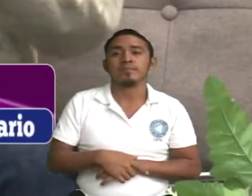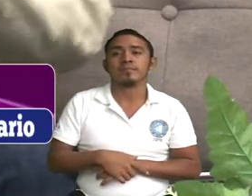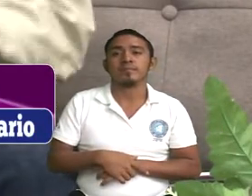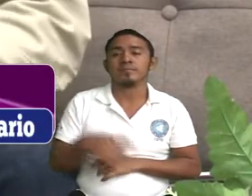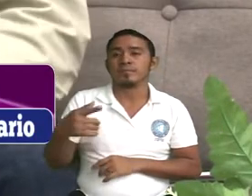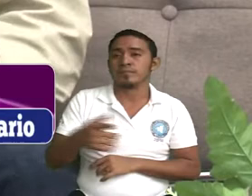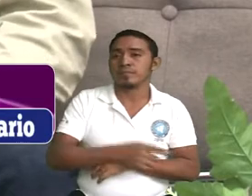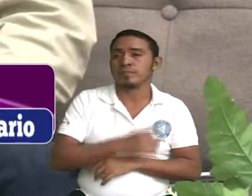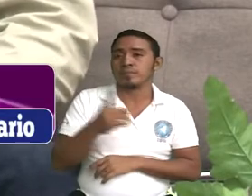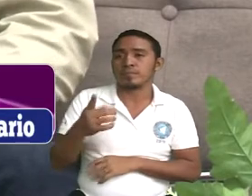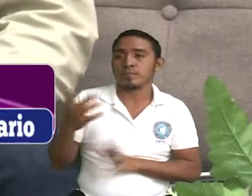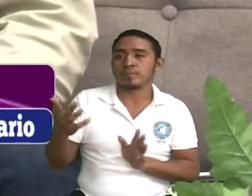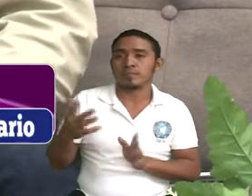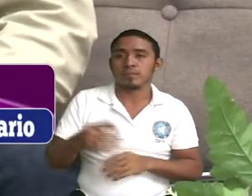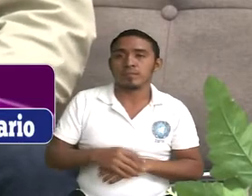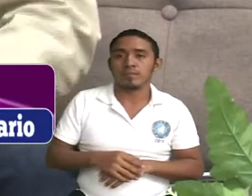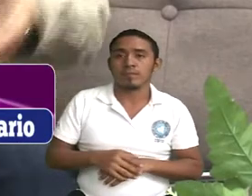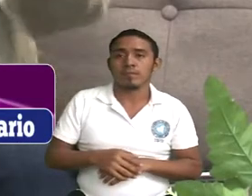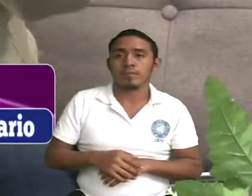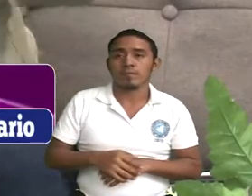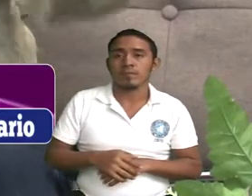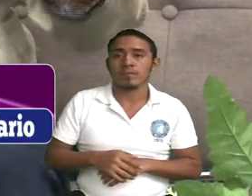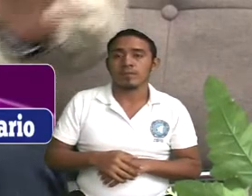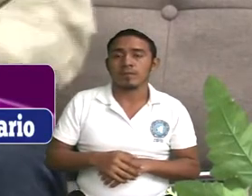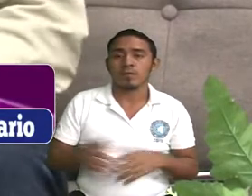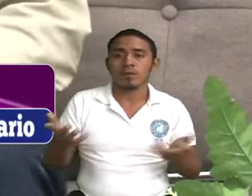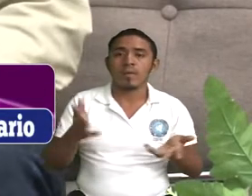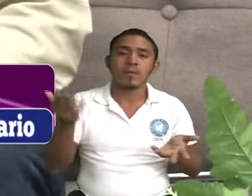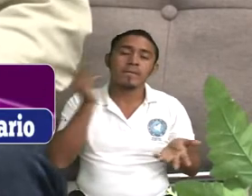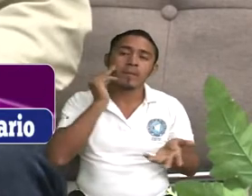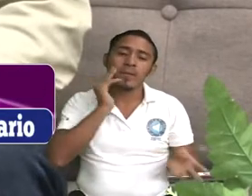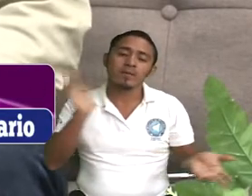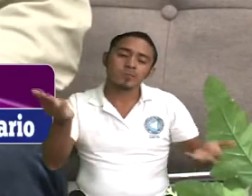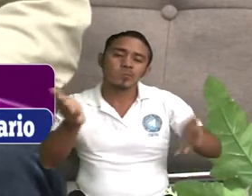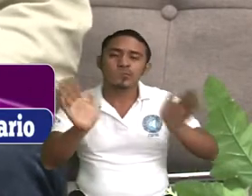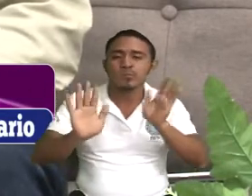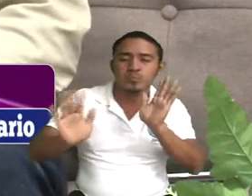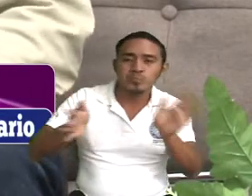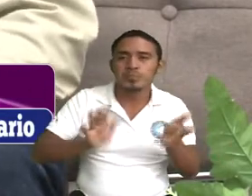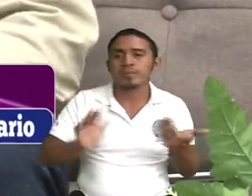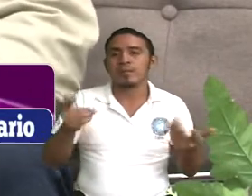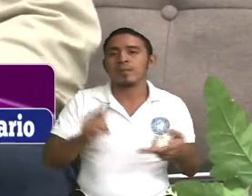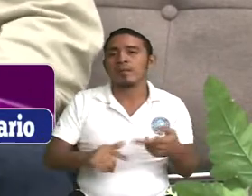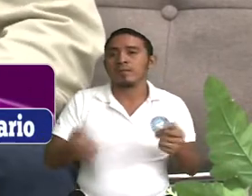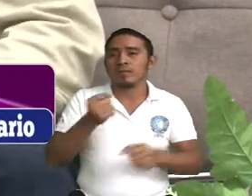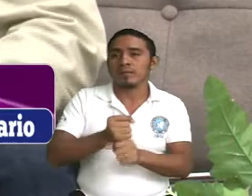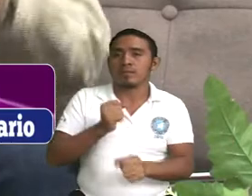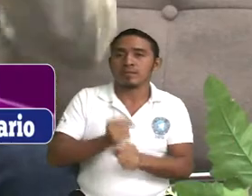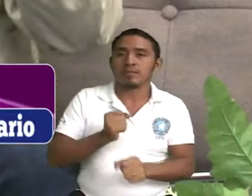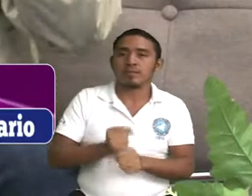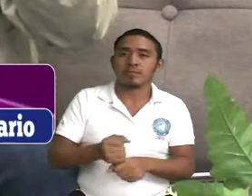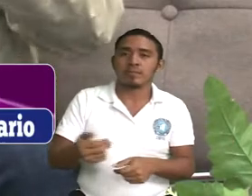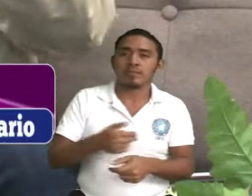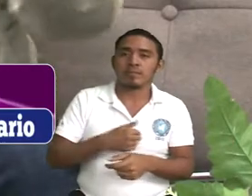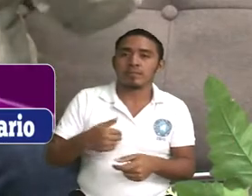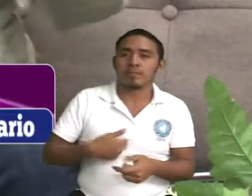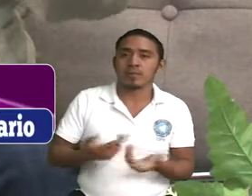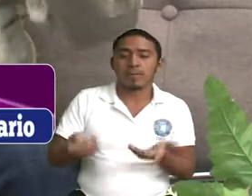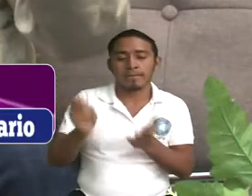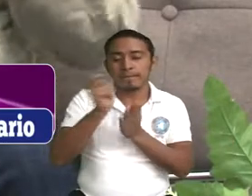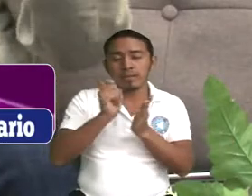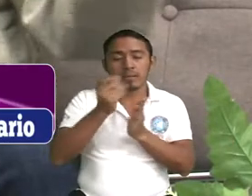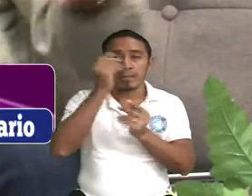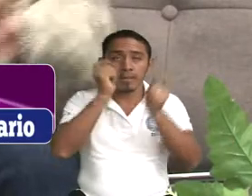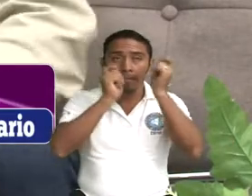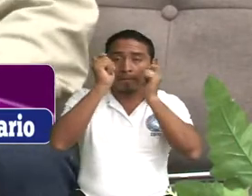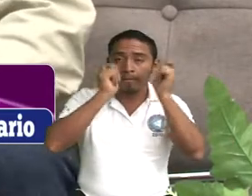hay un concurso que es de apapachar a las mamás trabajadoras y entonces se les va a maquillar, se